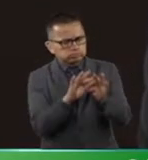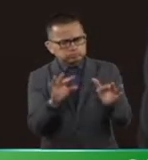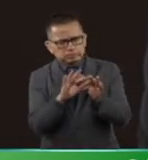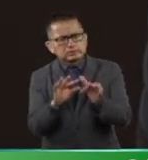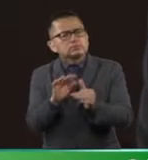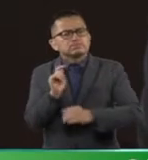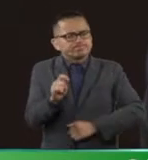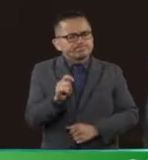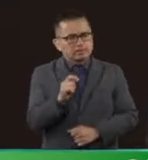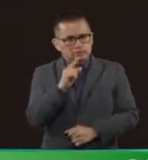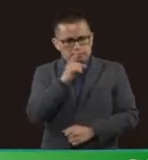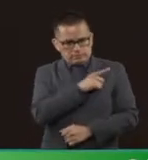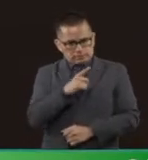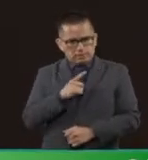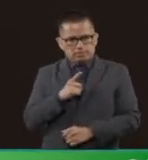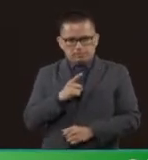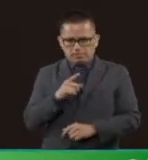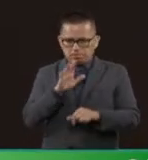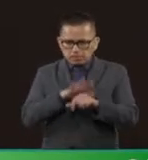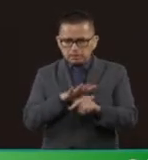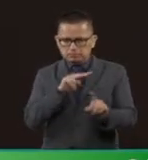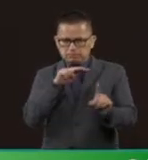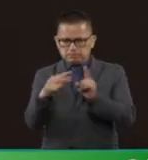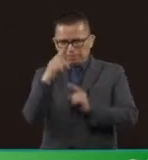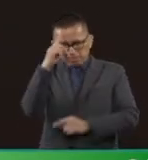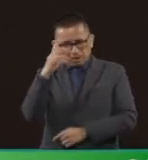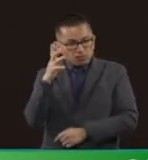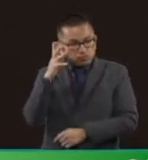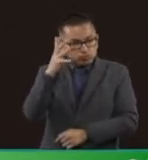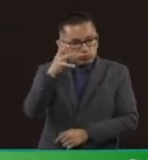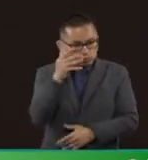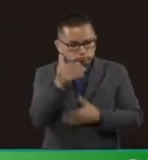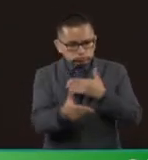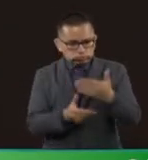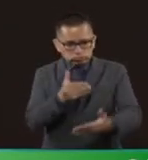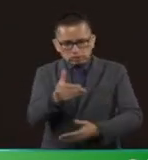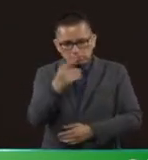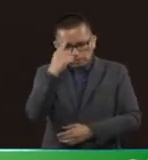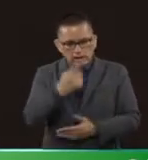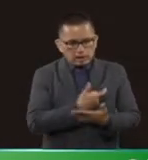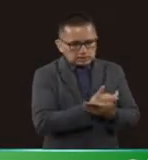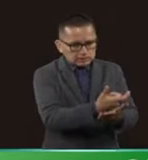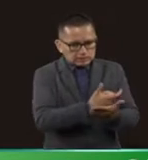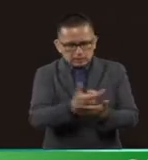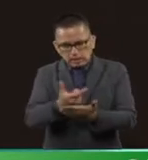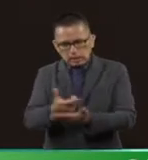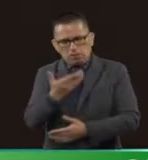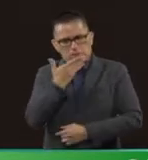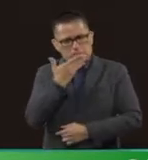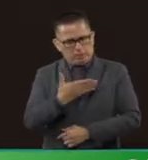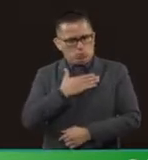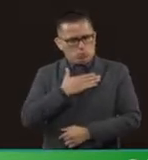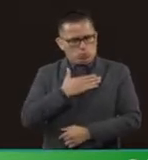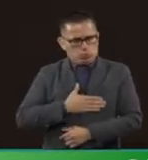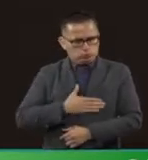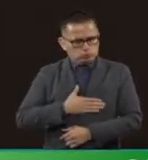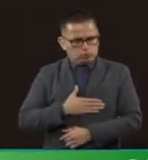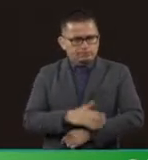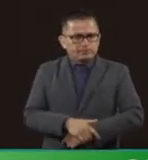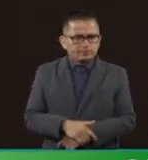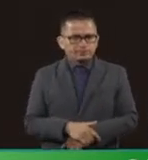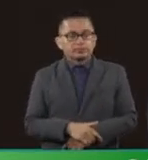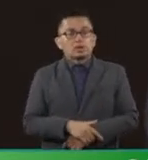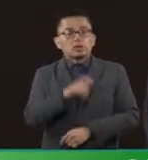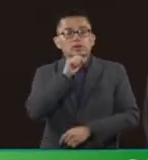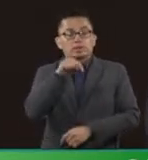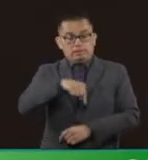largo plazo para tener salarios dignos, al tiempo que desde el gobierno de la ciudad,